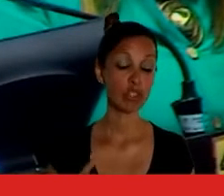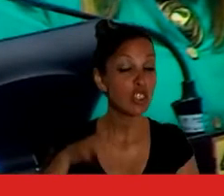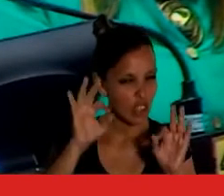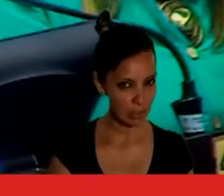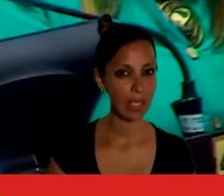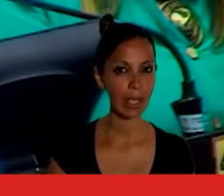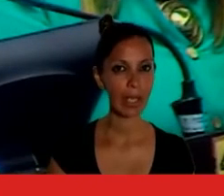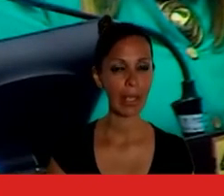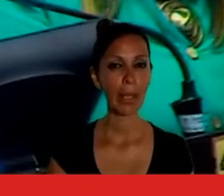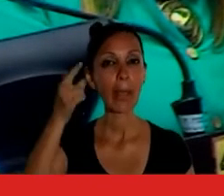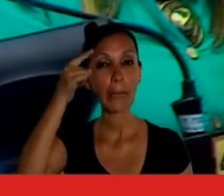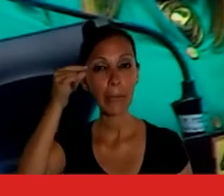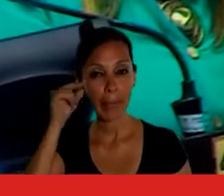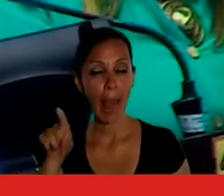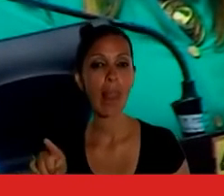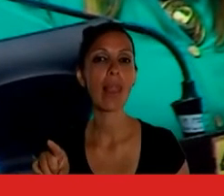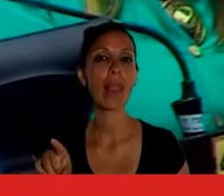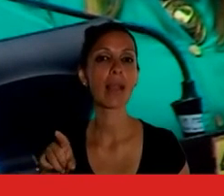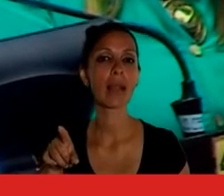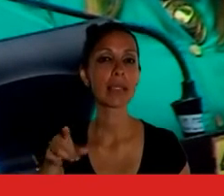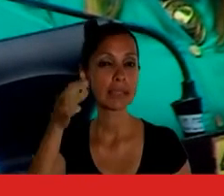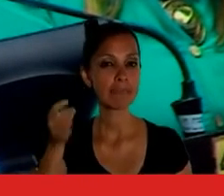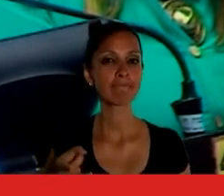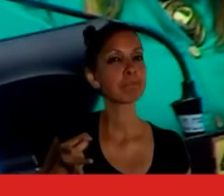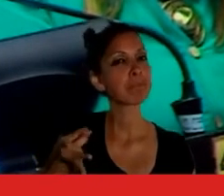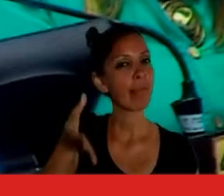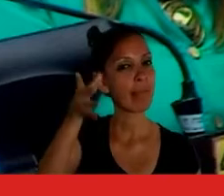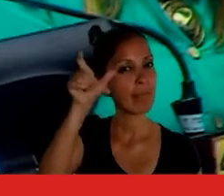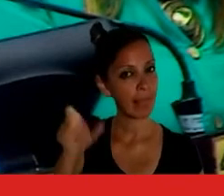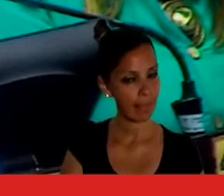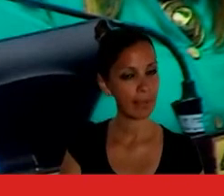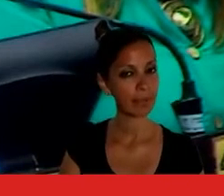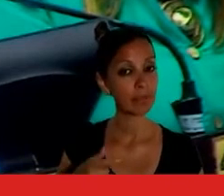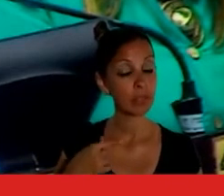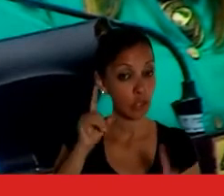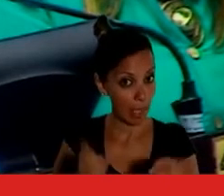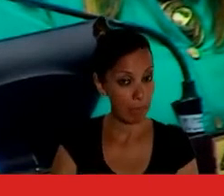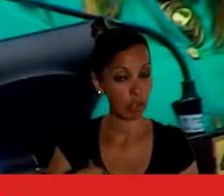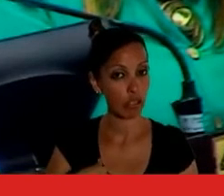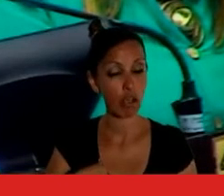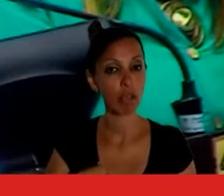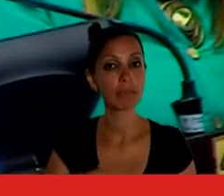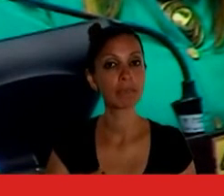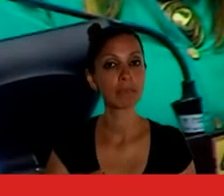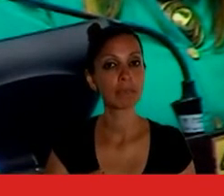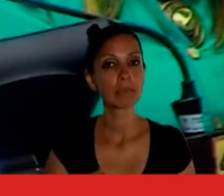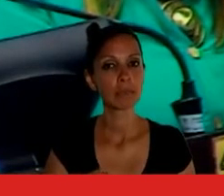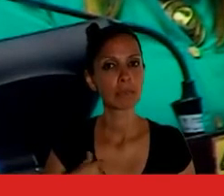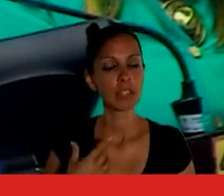convencido que Vidal, la gobernadora, lo detesta. Es más, yo no pude